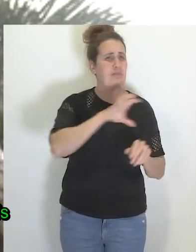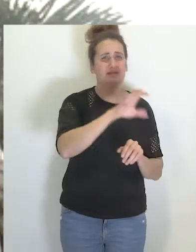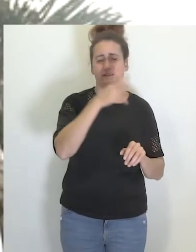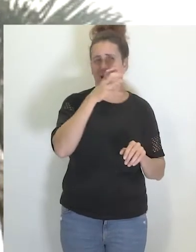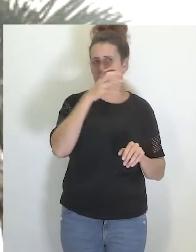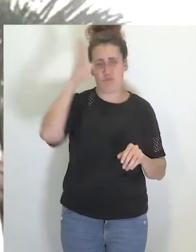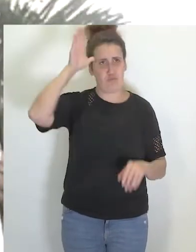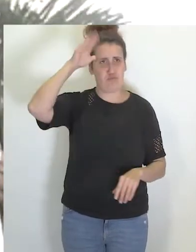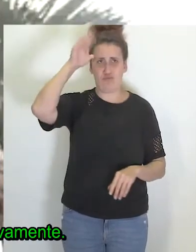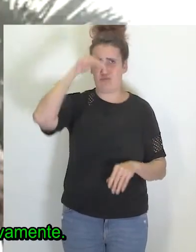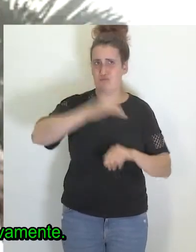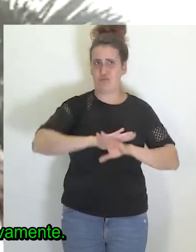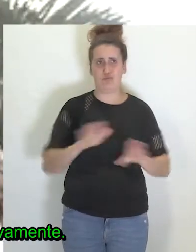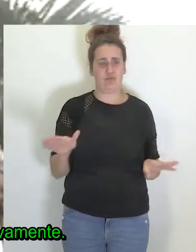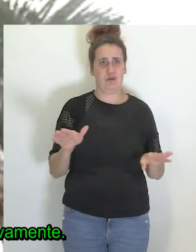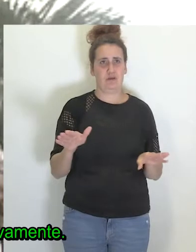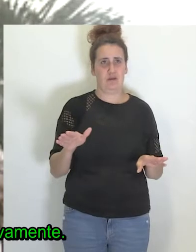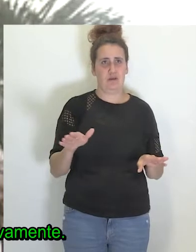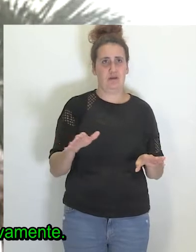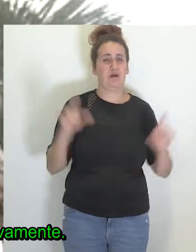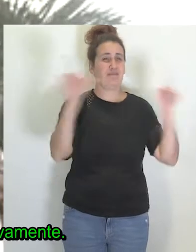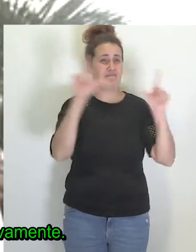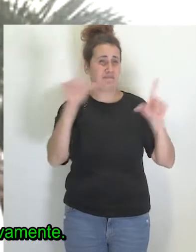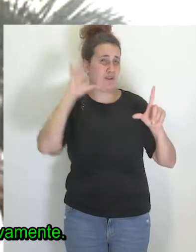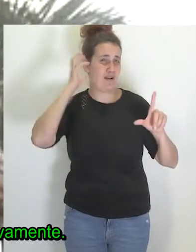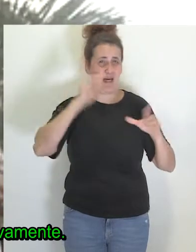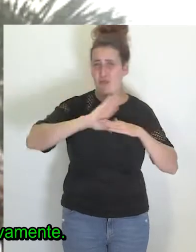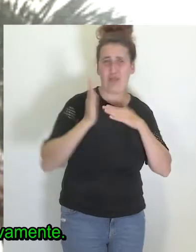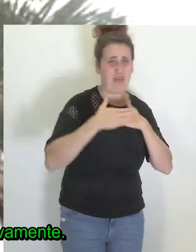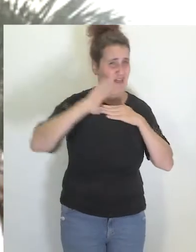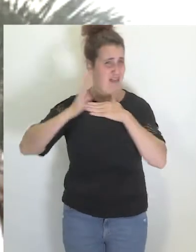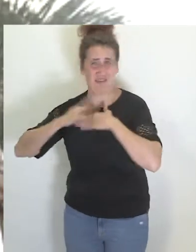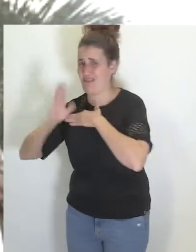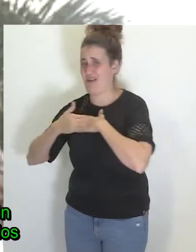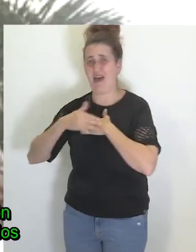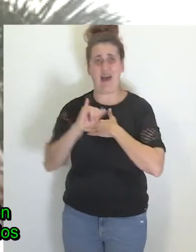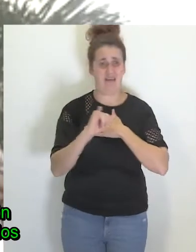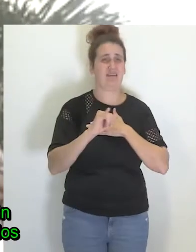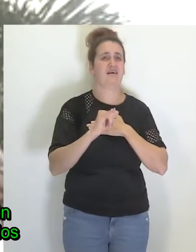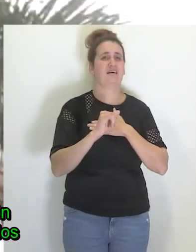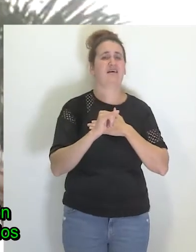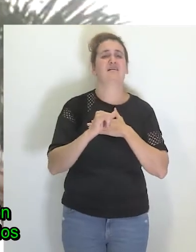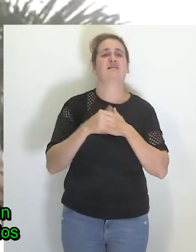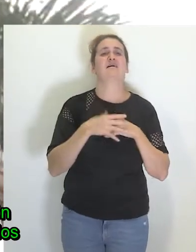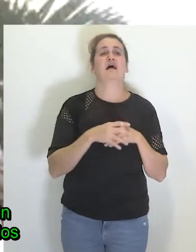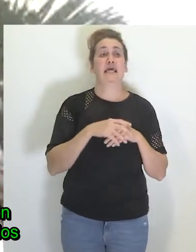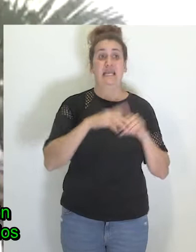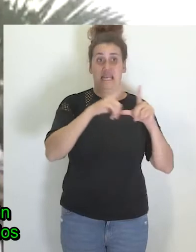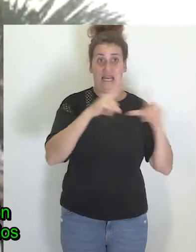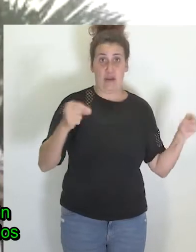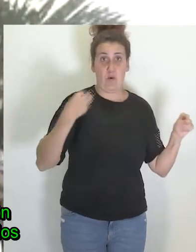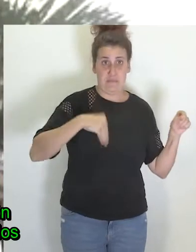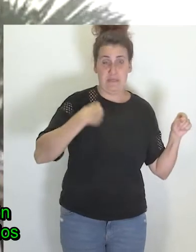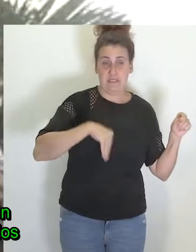brutal. Ha habido cierres de medios de comunicación, efectivamente. Los medios de comunicación en